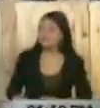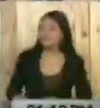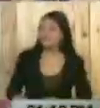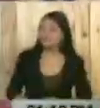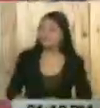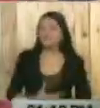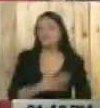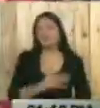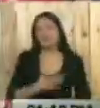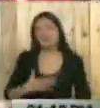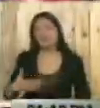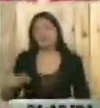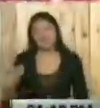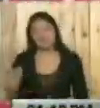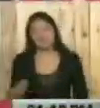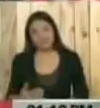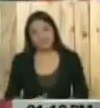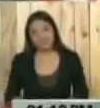Quiero